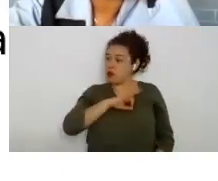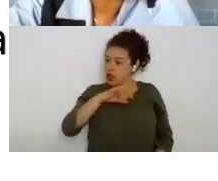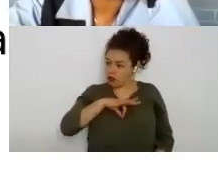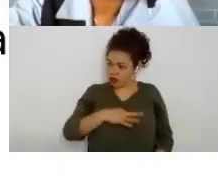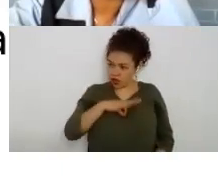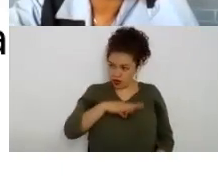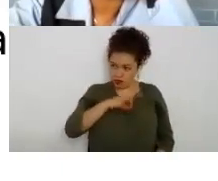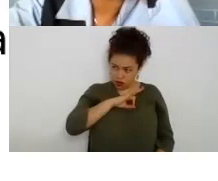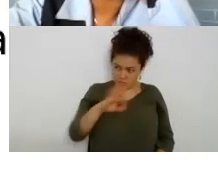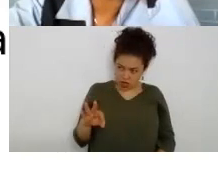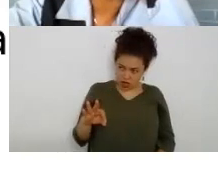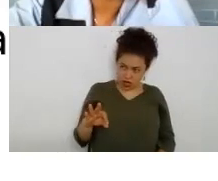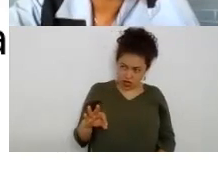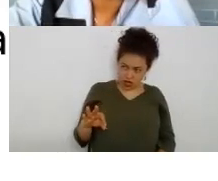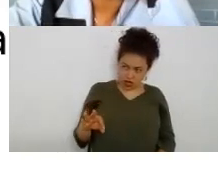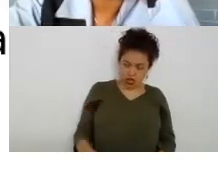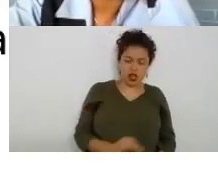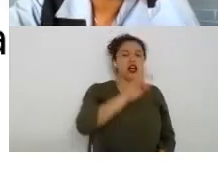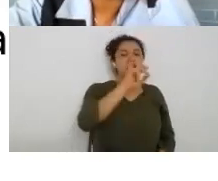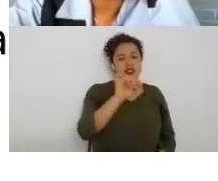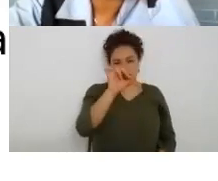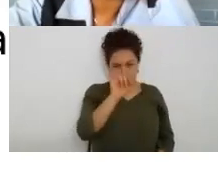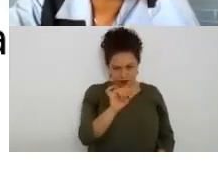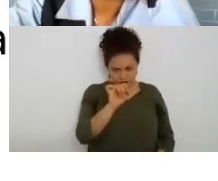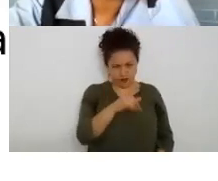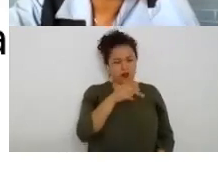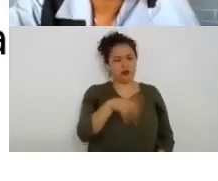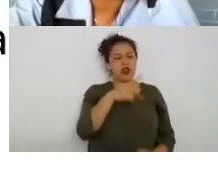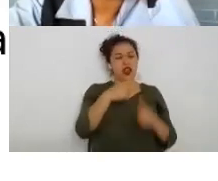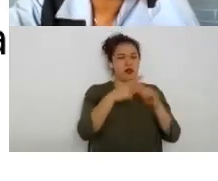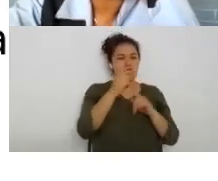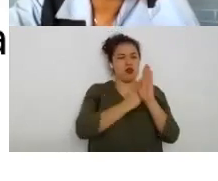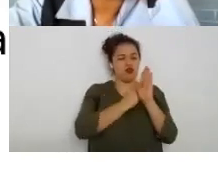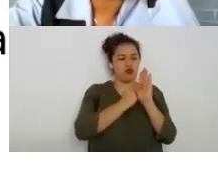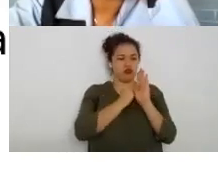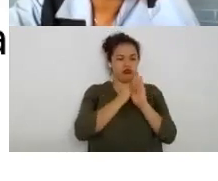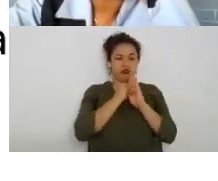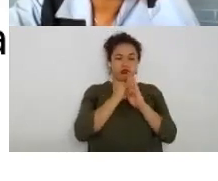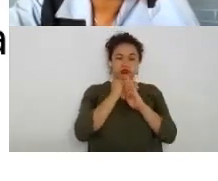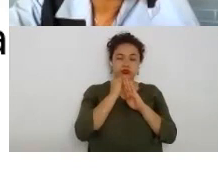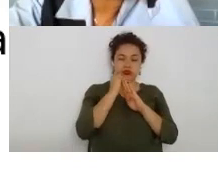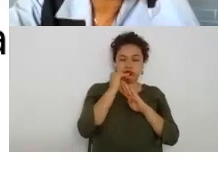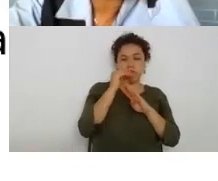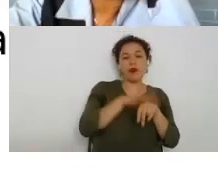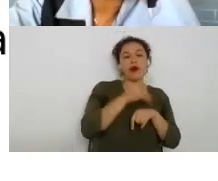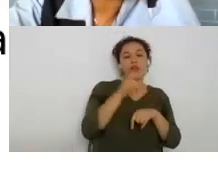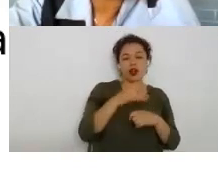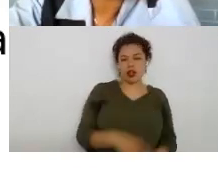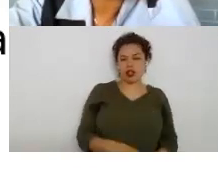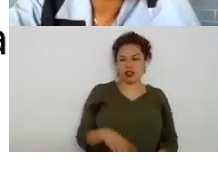Exactamente. Pero además, la temperatura va a comenzar a incrementar. ¿Por qué? Por el